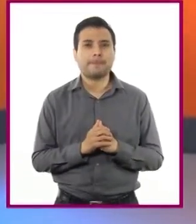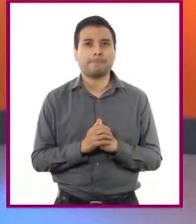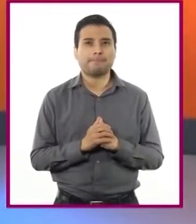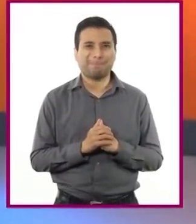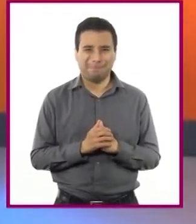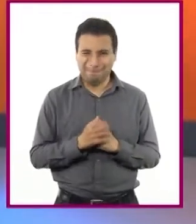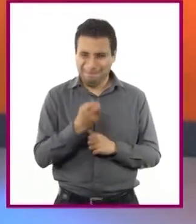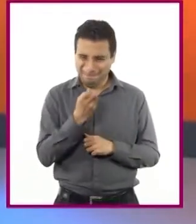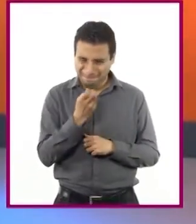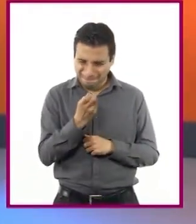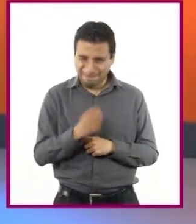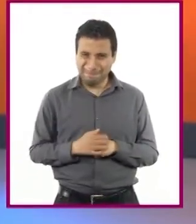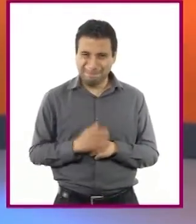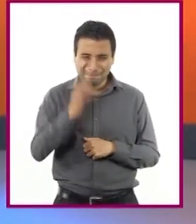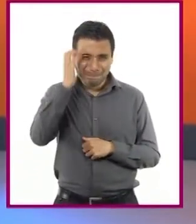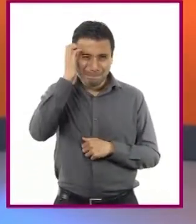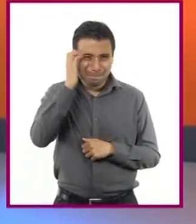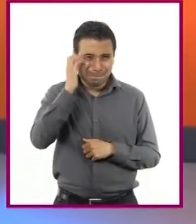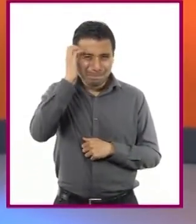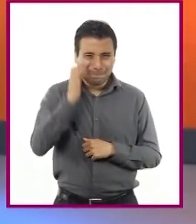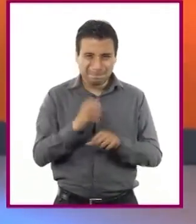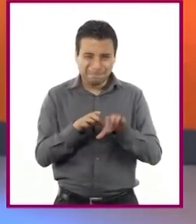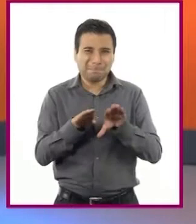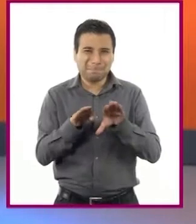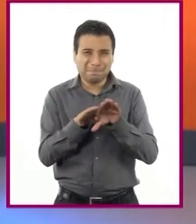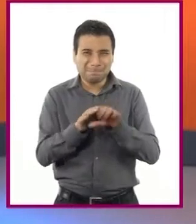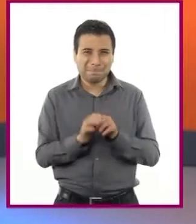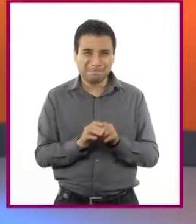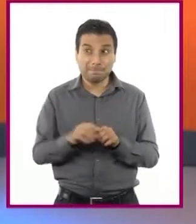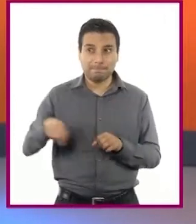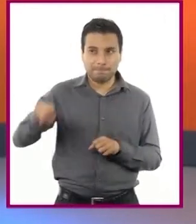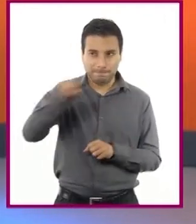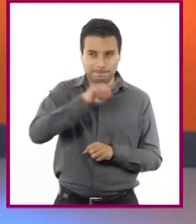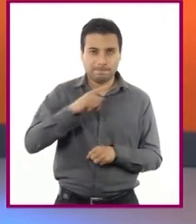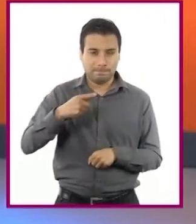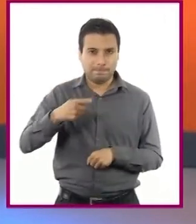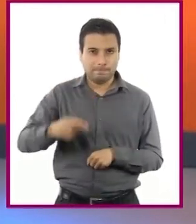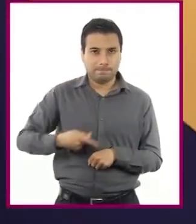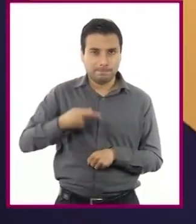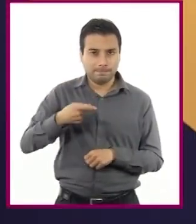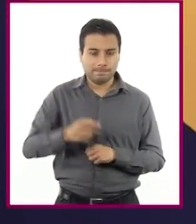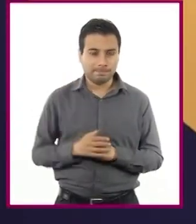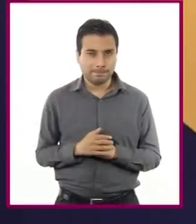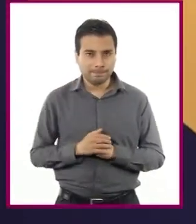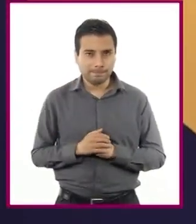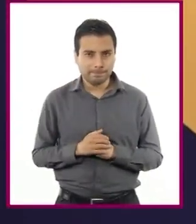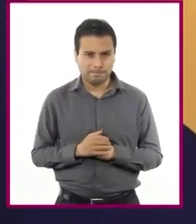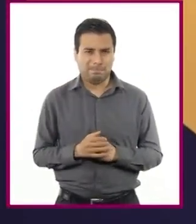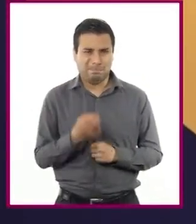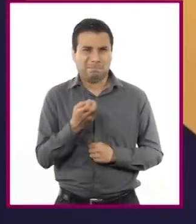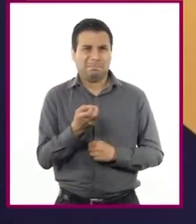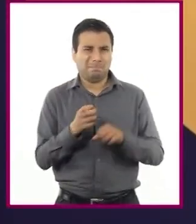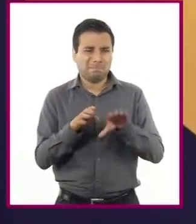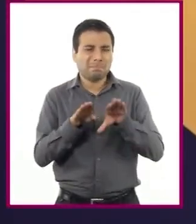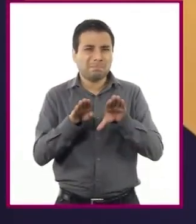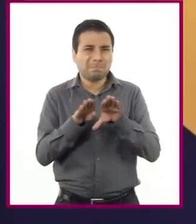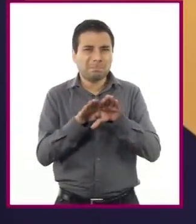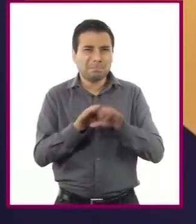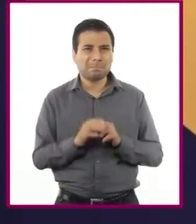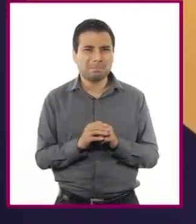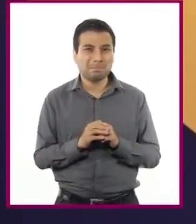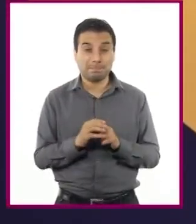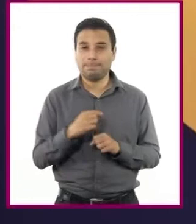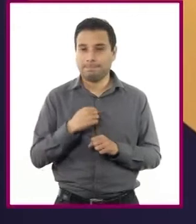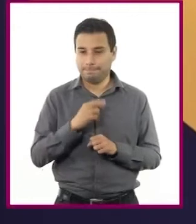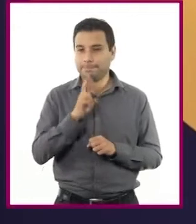esta situación, se acercaron y me preguntaron, ¿cómo era esto posible? Para responder a su pregunta,